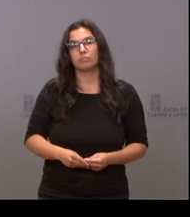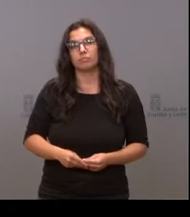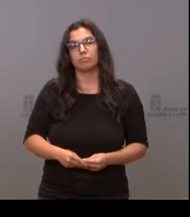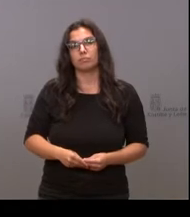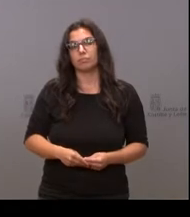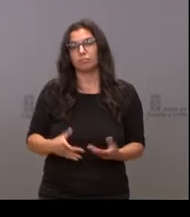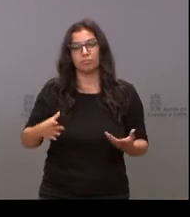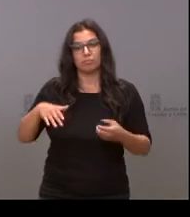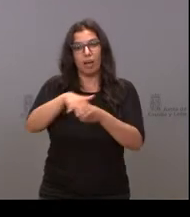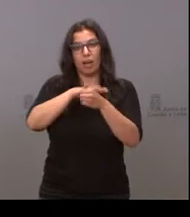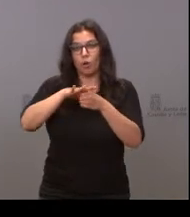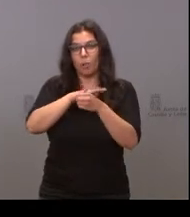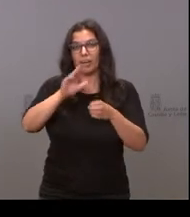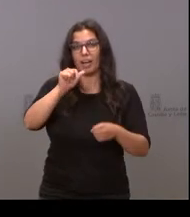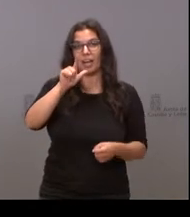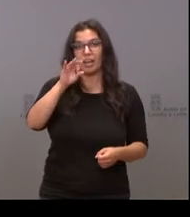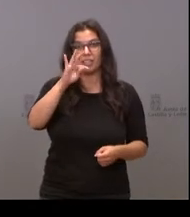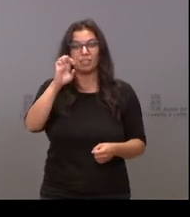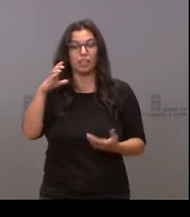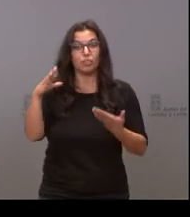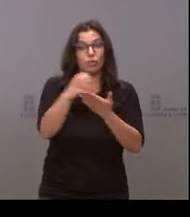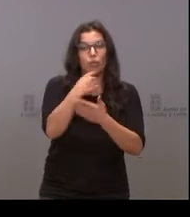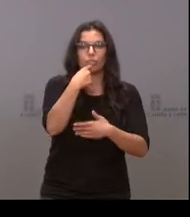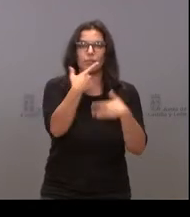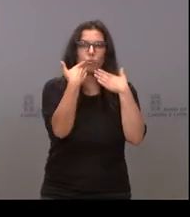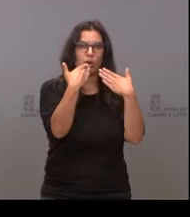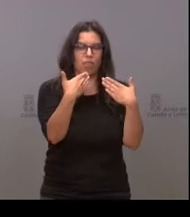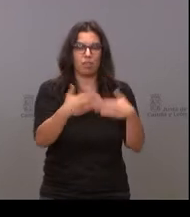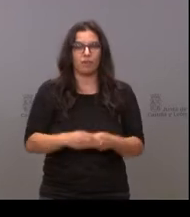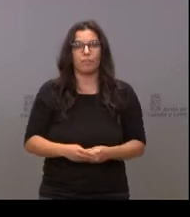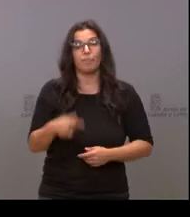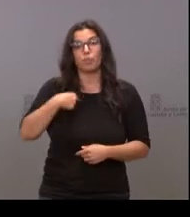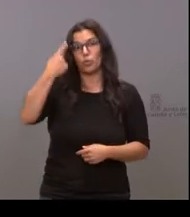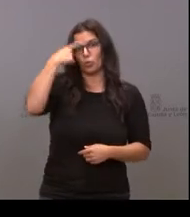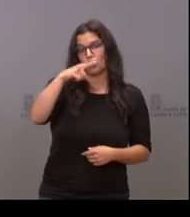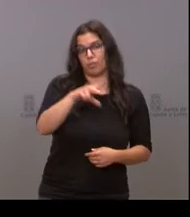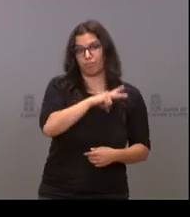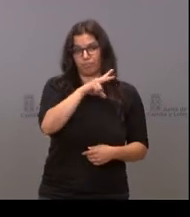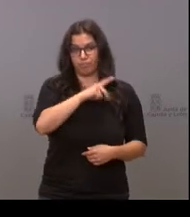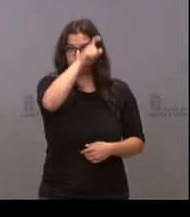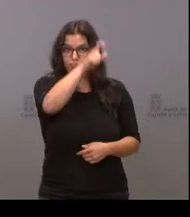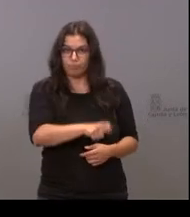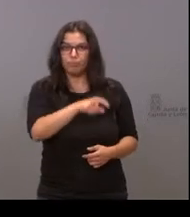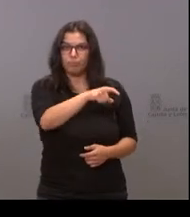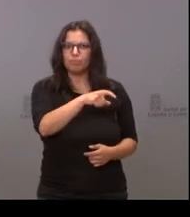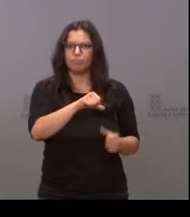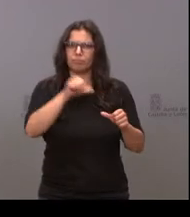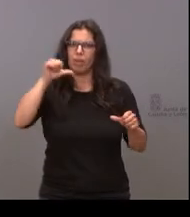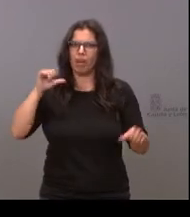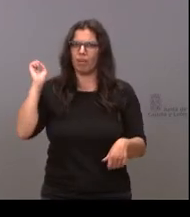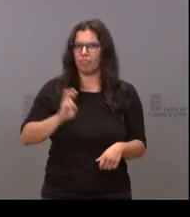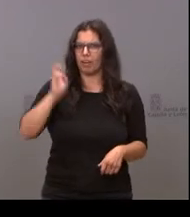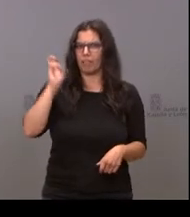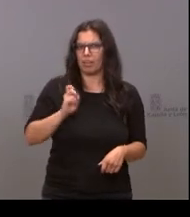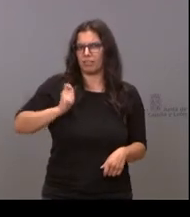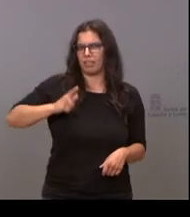y toda la comarca de aliste agradecemos ya sé que su excelencia ha venido varias veces por esta